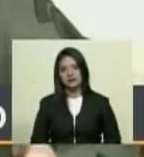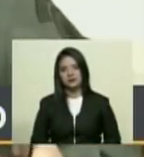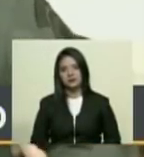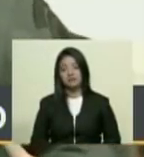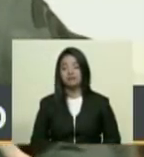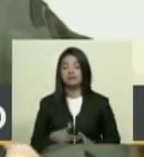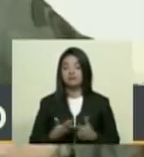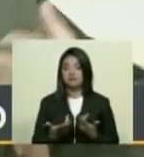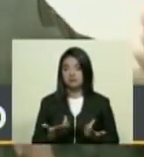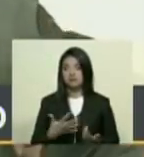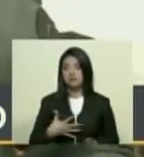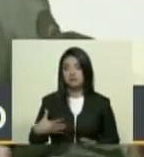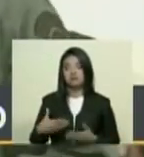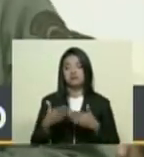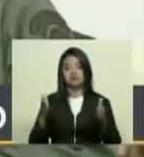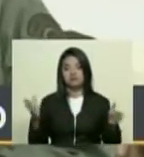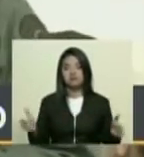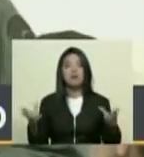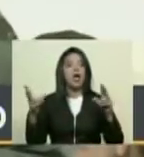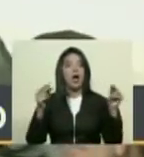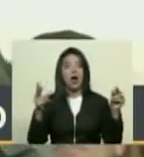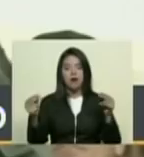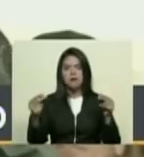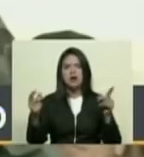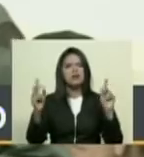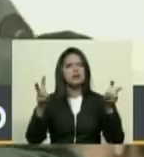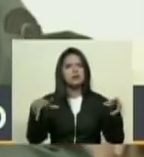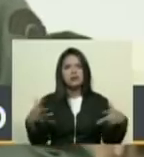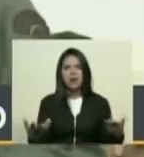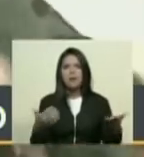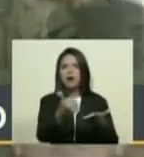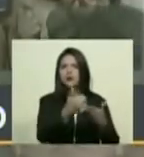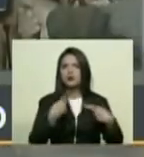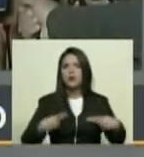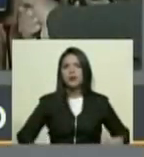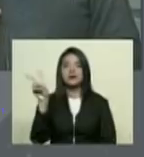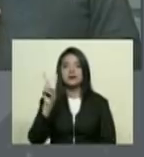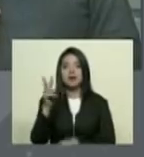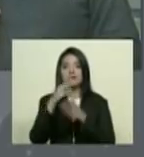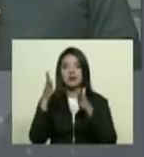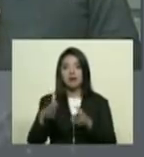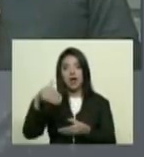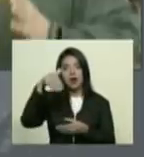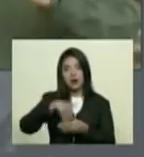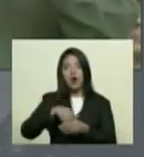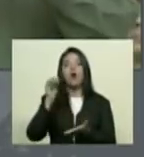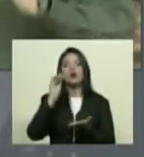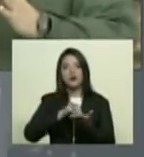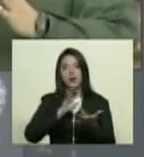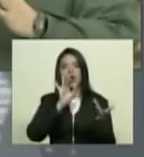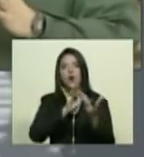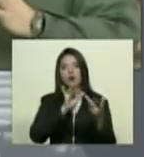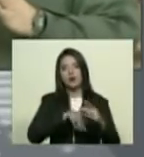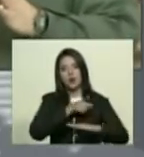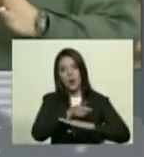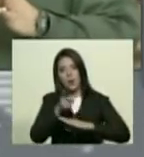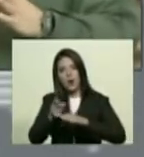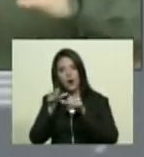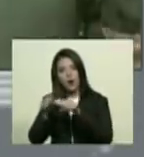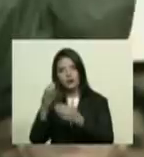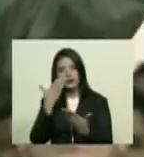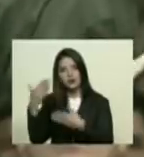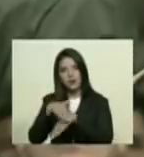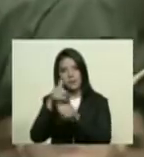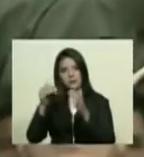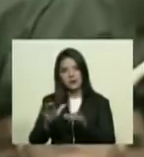Entonces, si quieren abrir, si quieren hablar de canal humanitario, el cual nosotros... Pero nuevamente nos trasladamos a los próceres para escuchar a Padrino López.